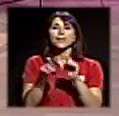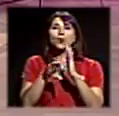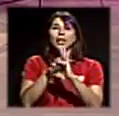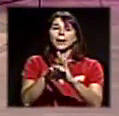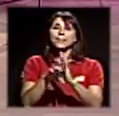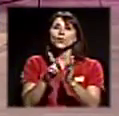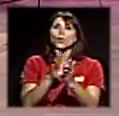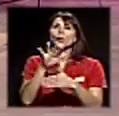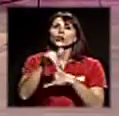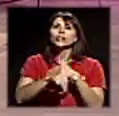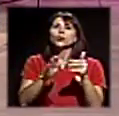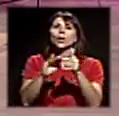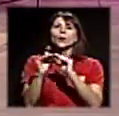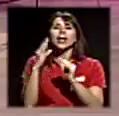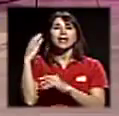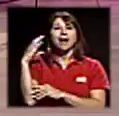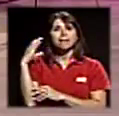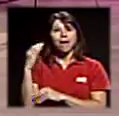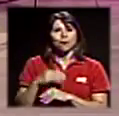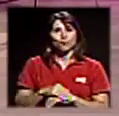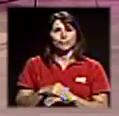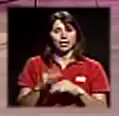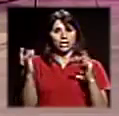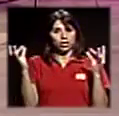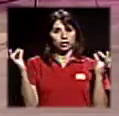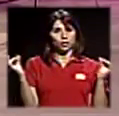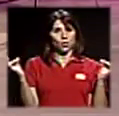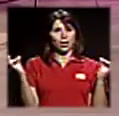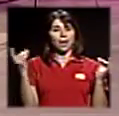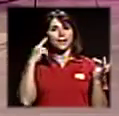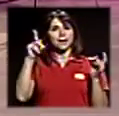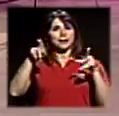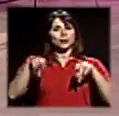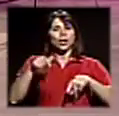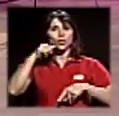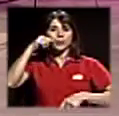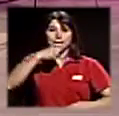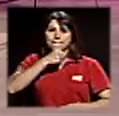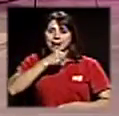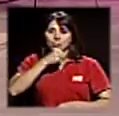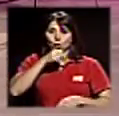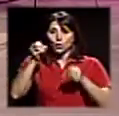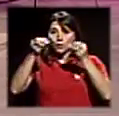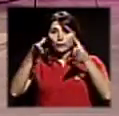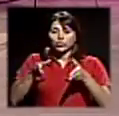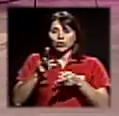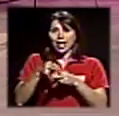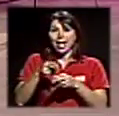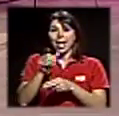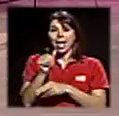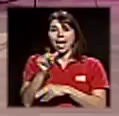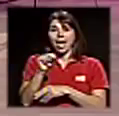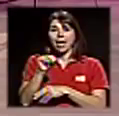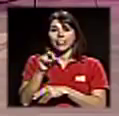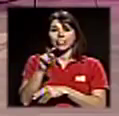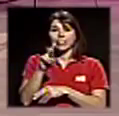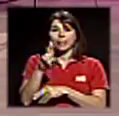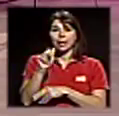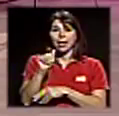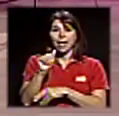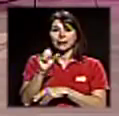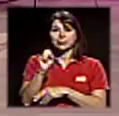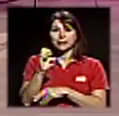sido un proyecto en la comunidad de Cartago de yoga para el adulto mayor, que se hizo a través de una profesora, Andrea Serrano.